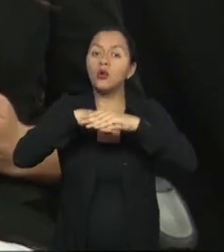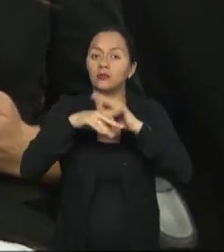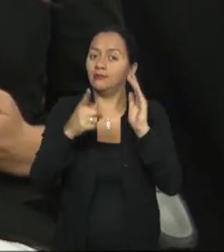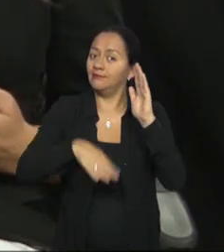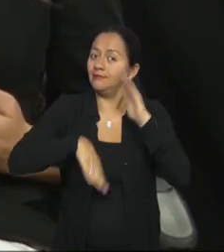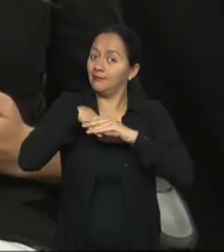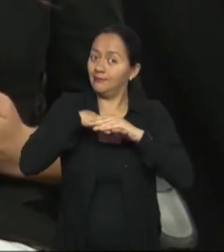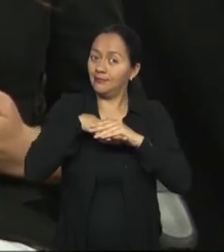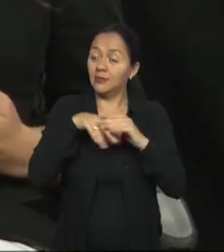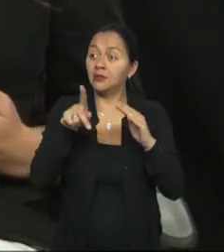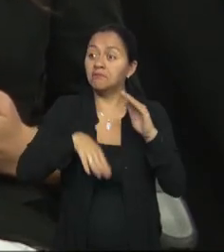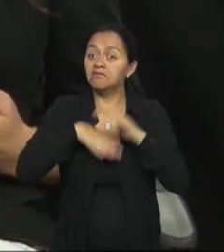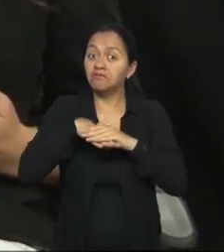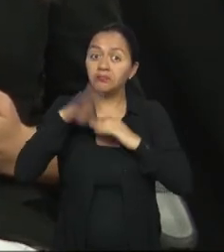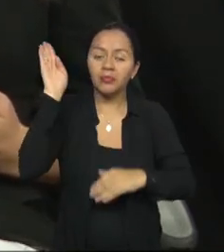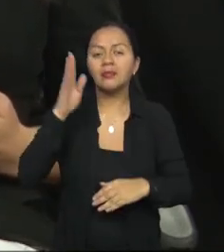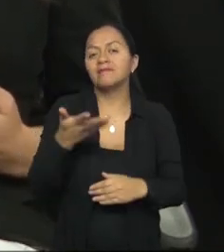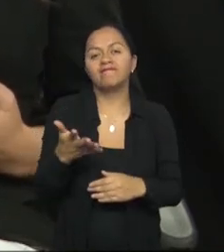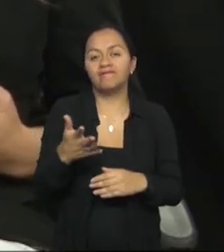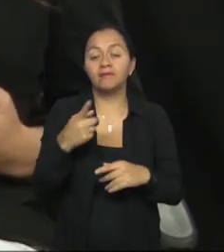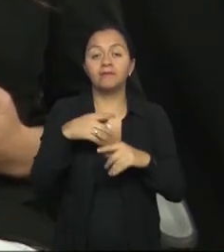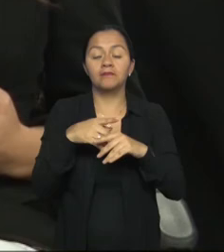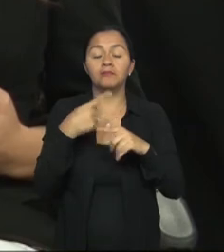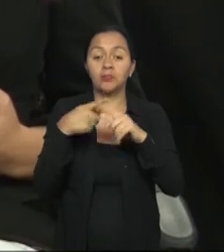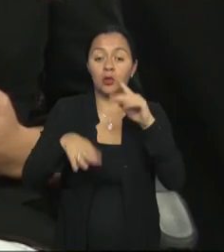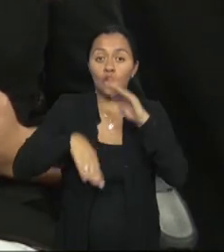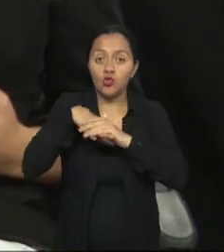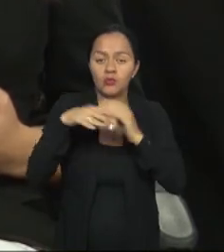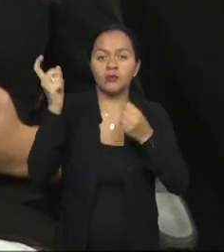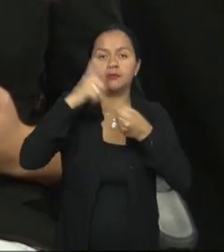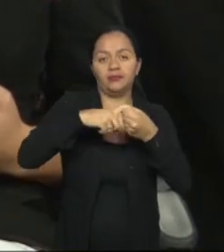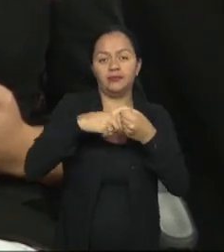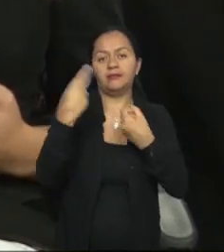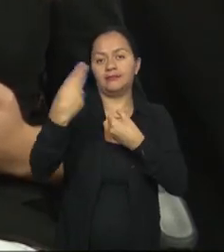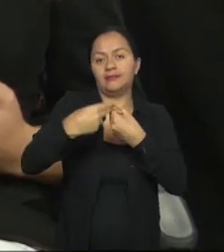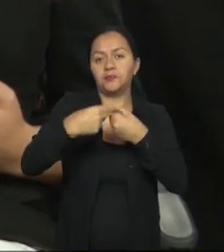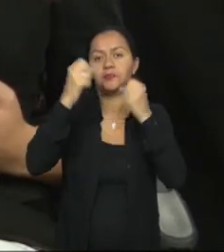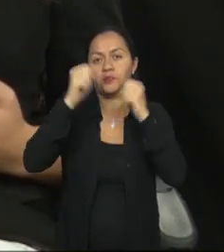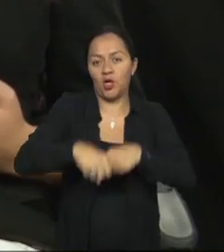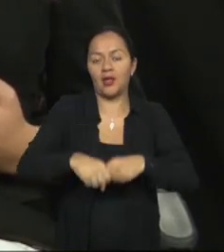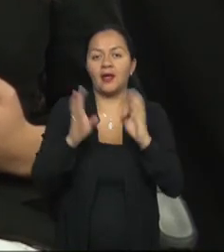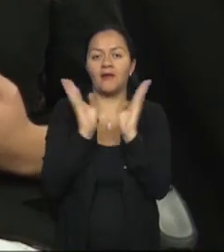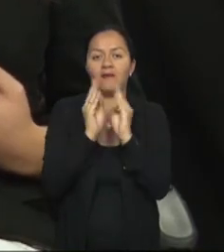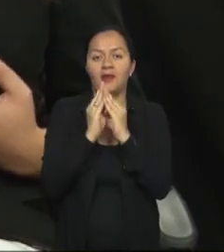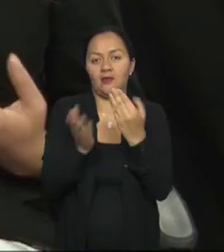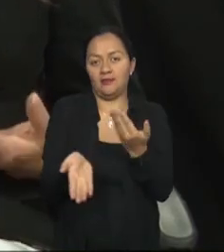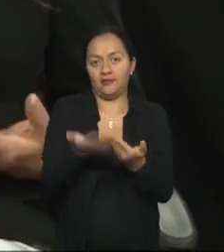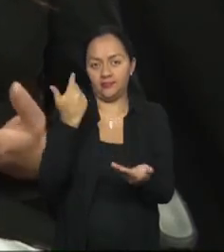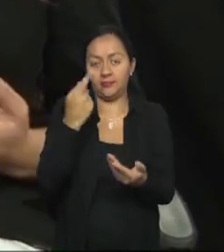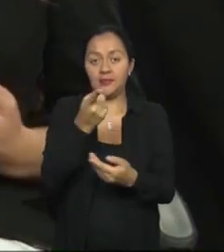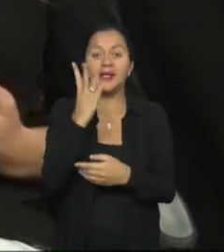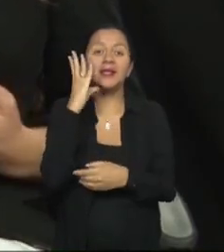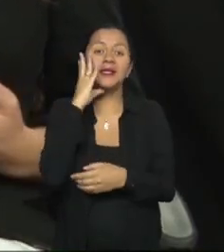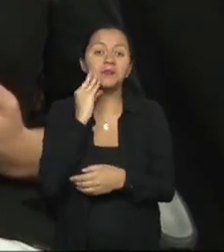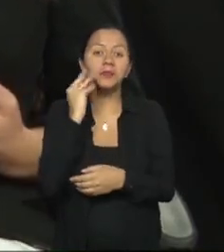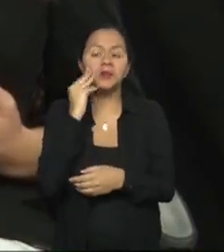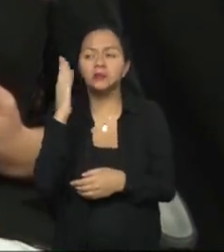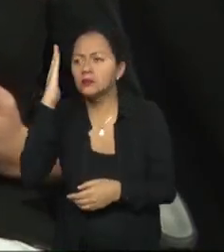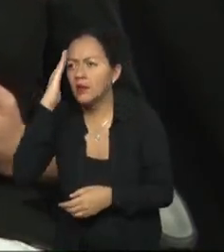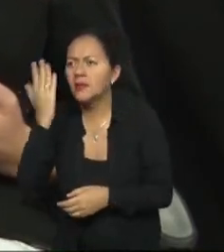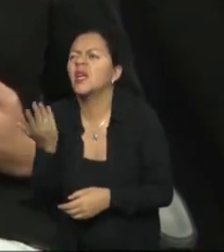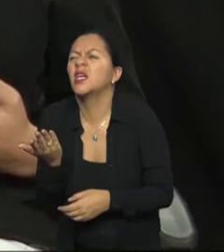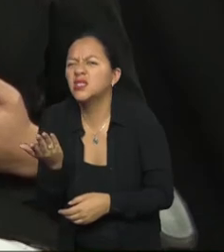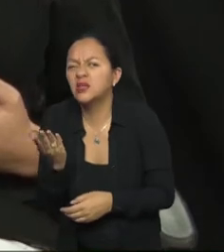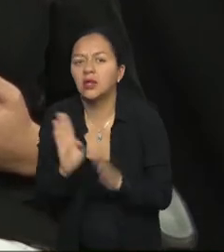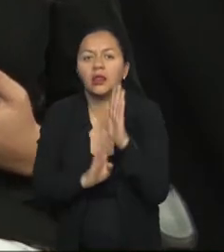limitado. Así que les invitamos a que sean partícipes de este evento y que tengan la experiencia de conocer qué es el